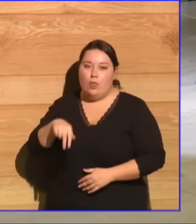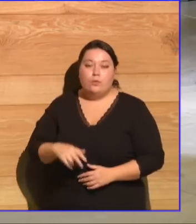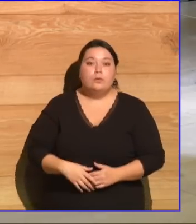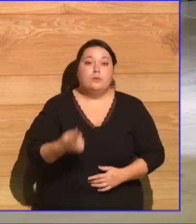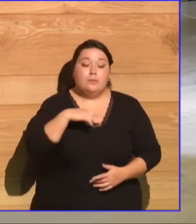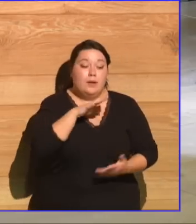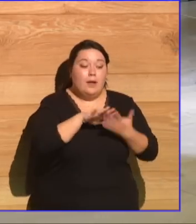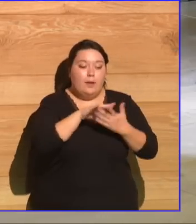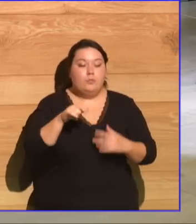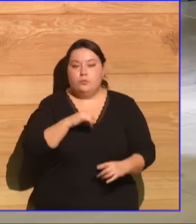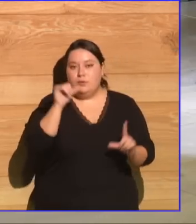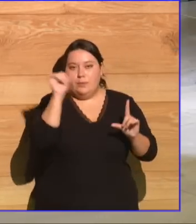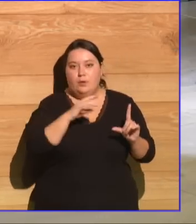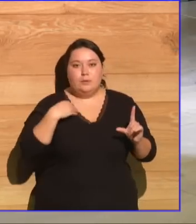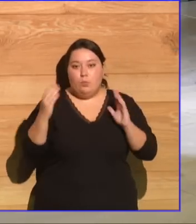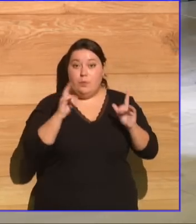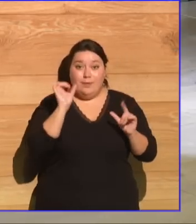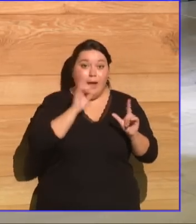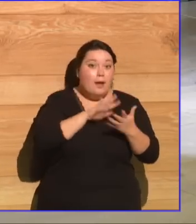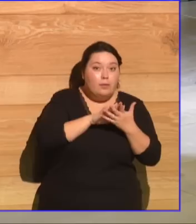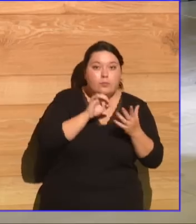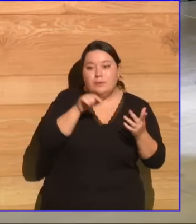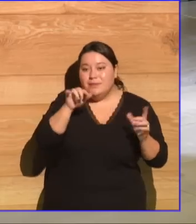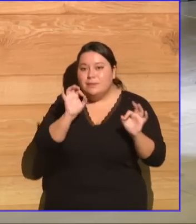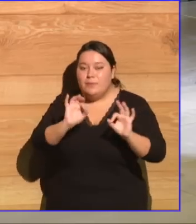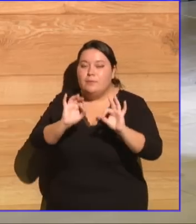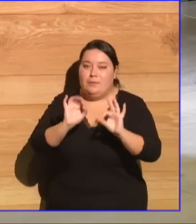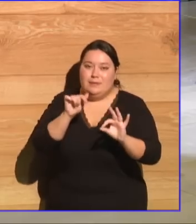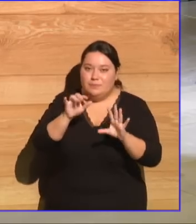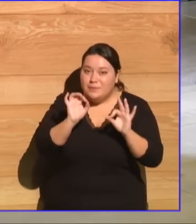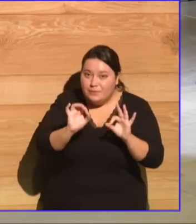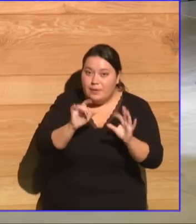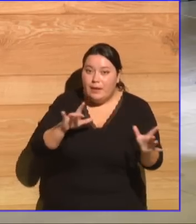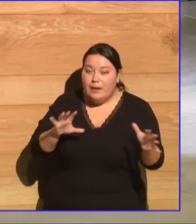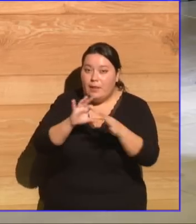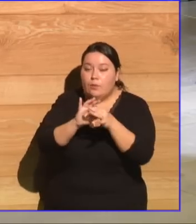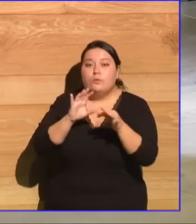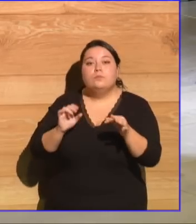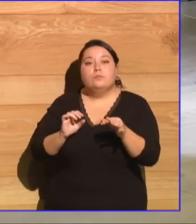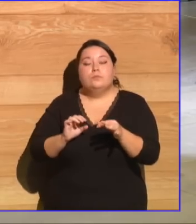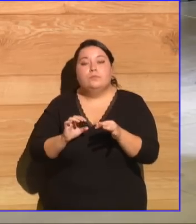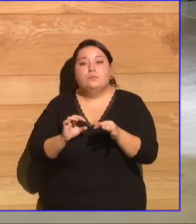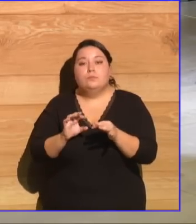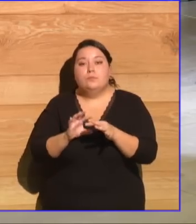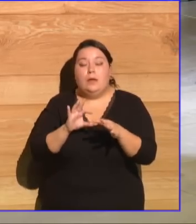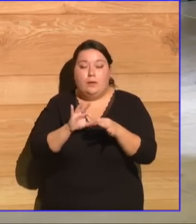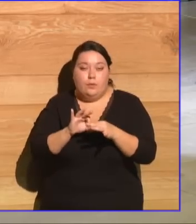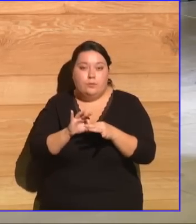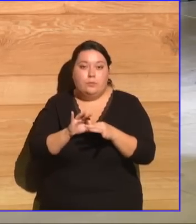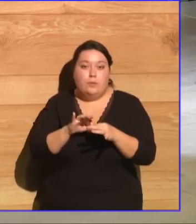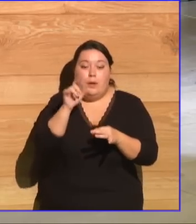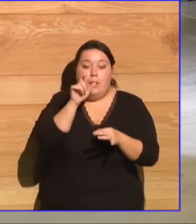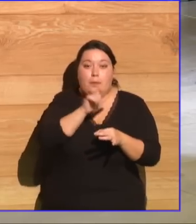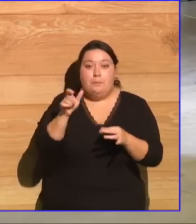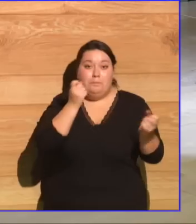que estemos hablando va a ser mi favorita en cada momento. Pero de esta, concretamente, la relación entre los los dos